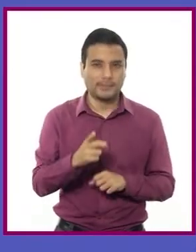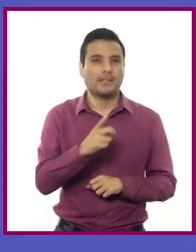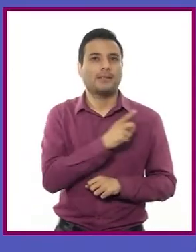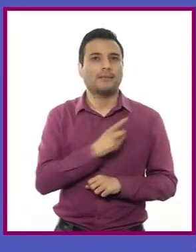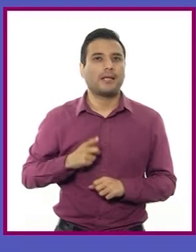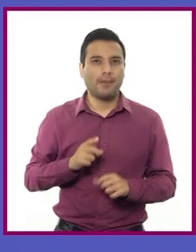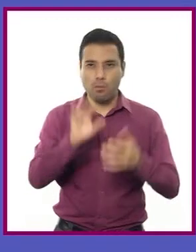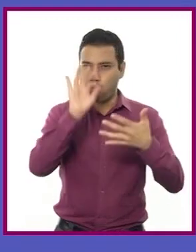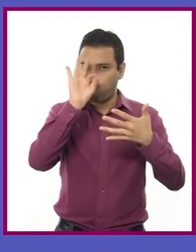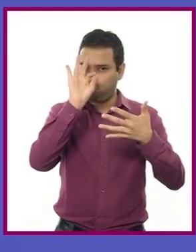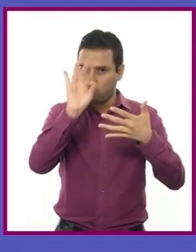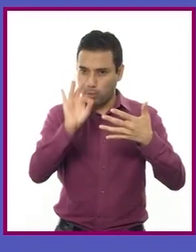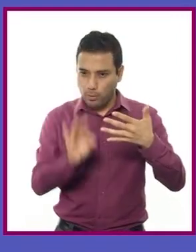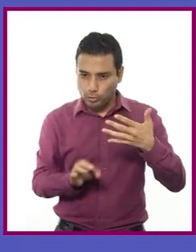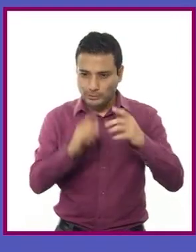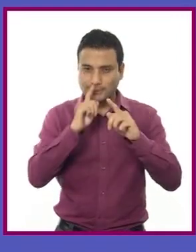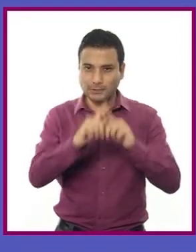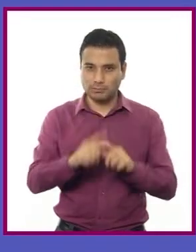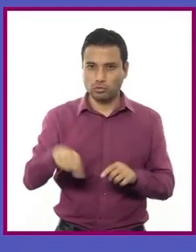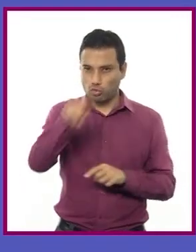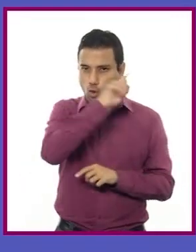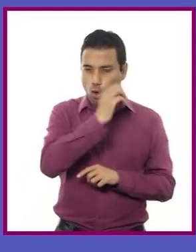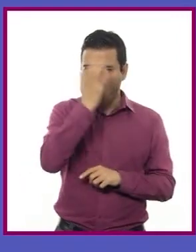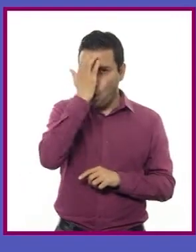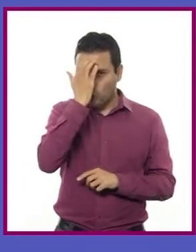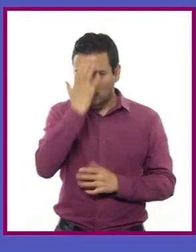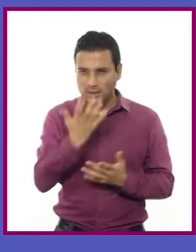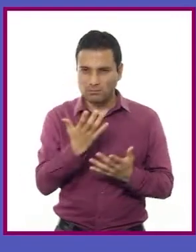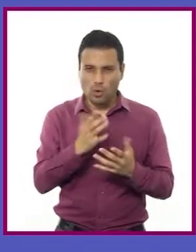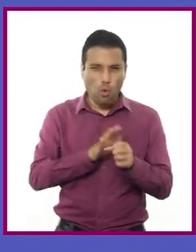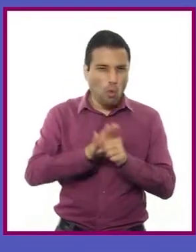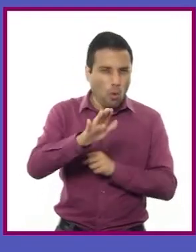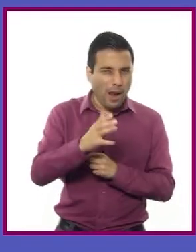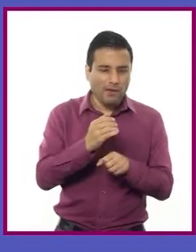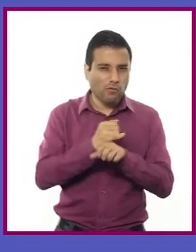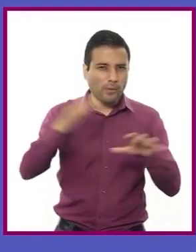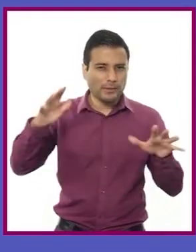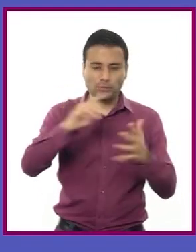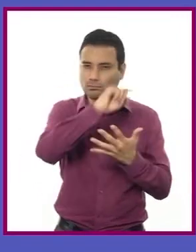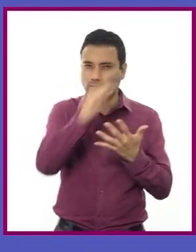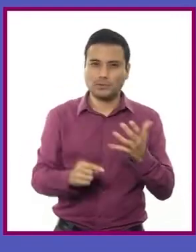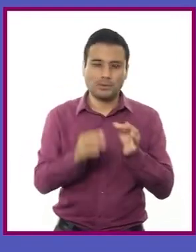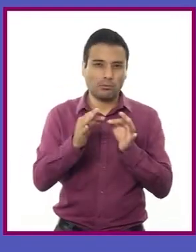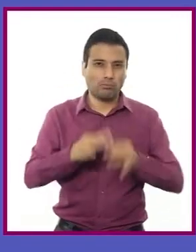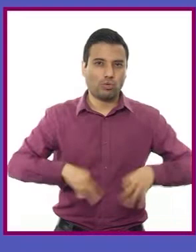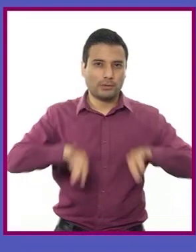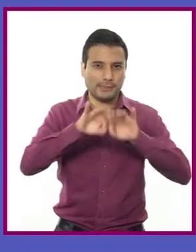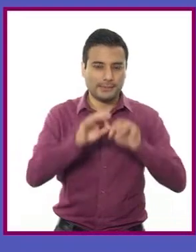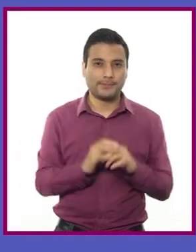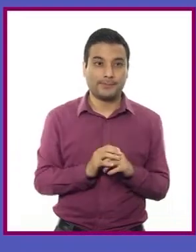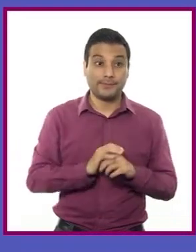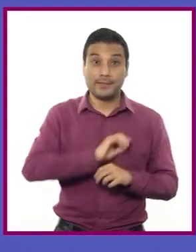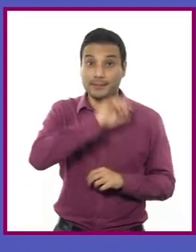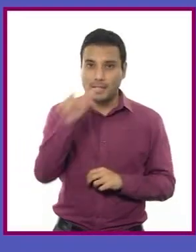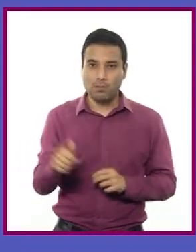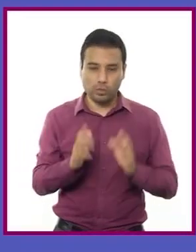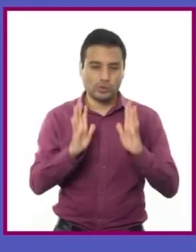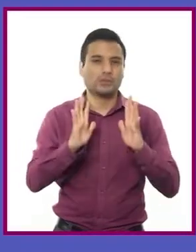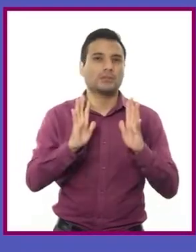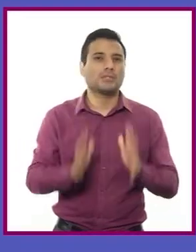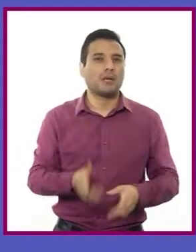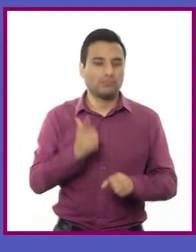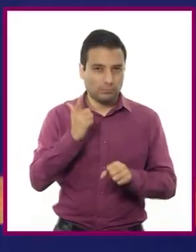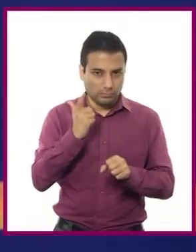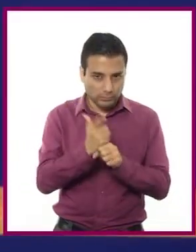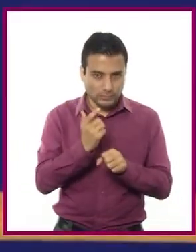específicos que nos permitan conocer los datos más relevantes y de esta manera encontrar la información que estamos